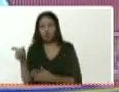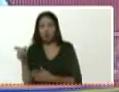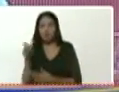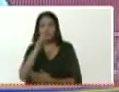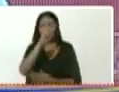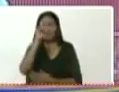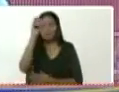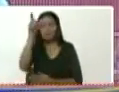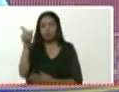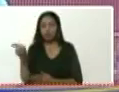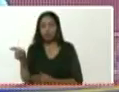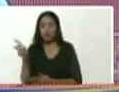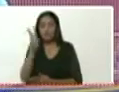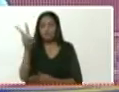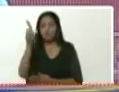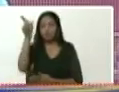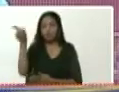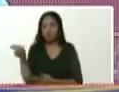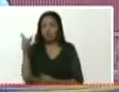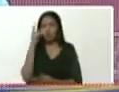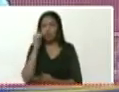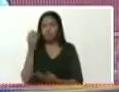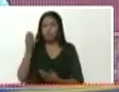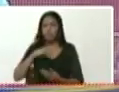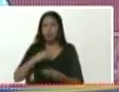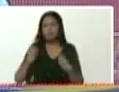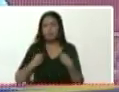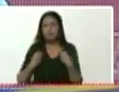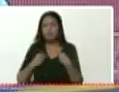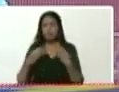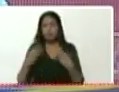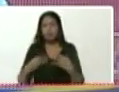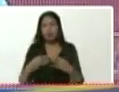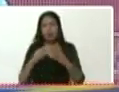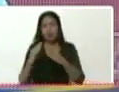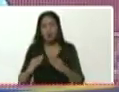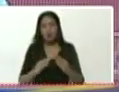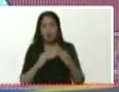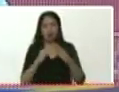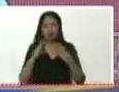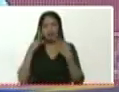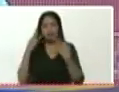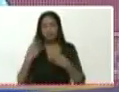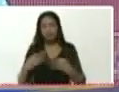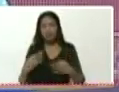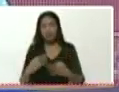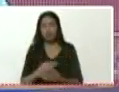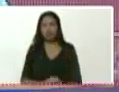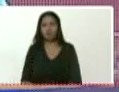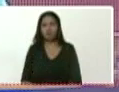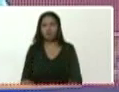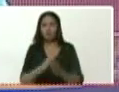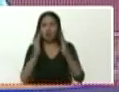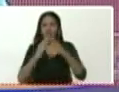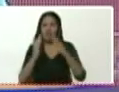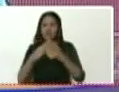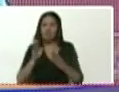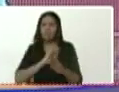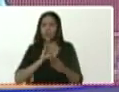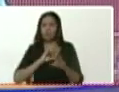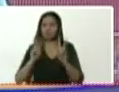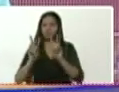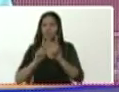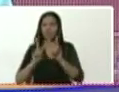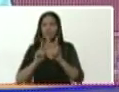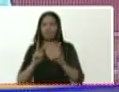20 millones de venezolanos y venezolanas estarán viviendo en su techo seguro, en su techo propio de la Gran Misión